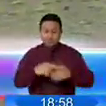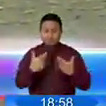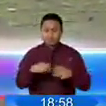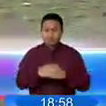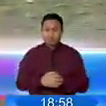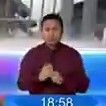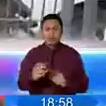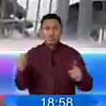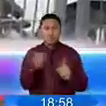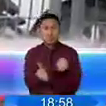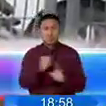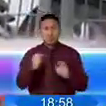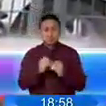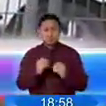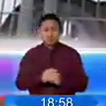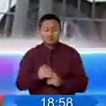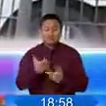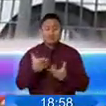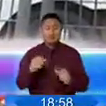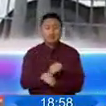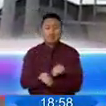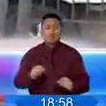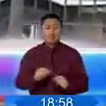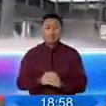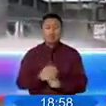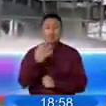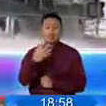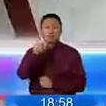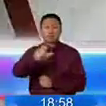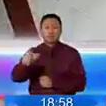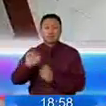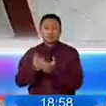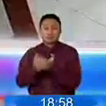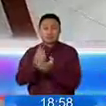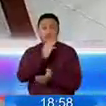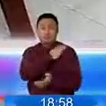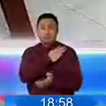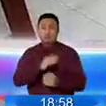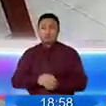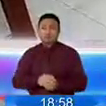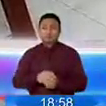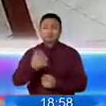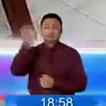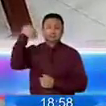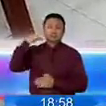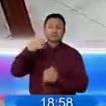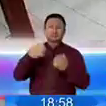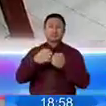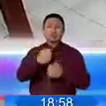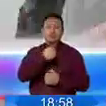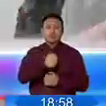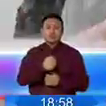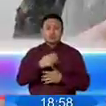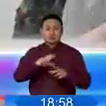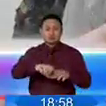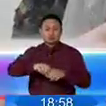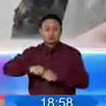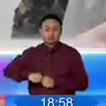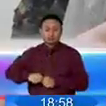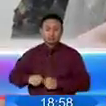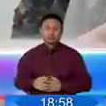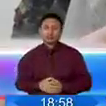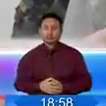hechos violentos. Un artefacto explosivo acabó con la vida de cuatro marinos. Días después, un equipo periodístico fue secuestrado. A